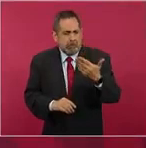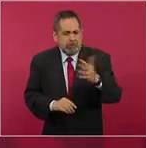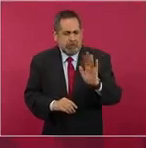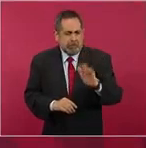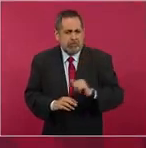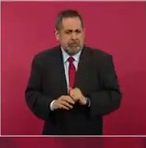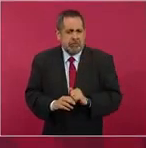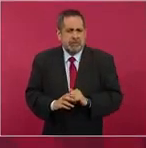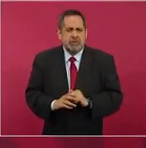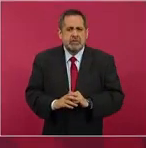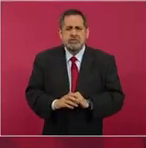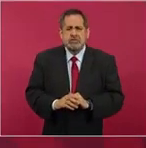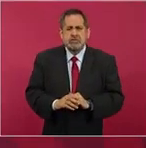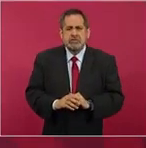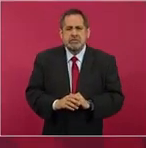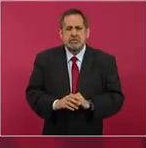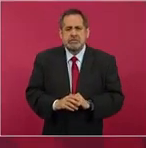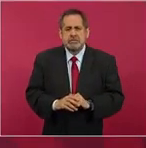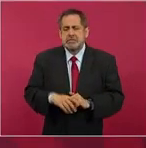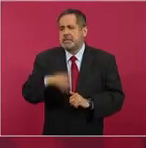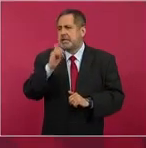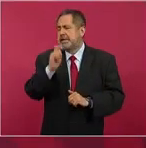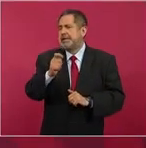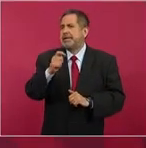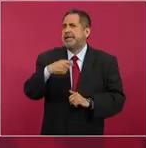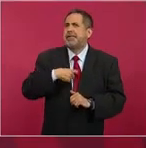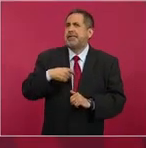mientras no se